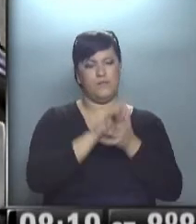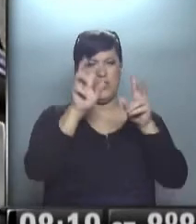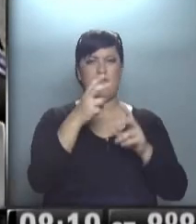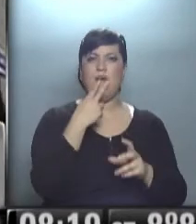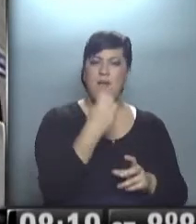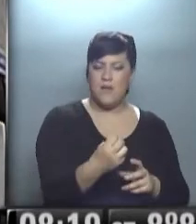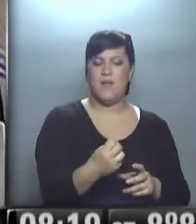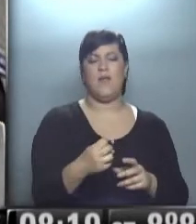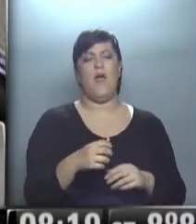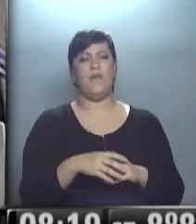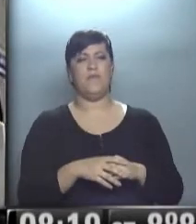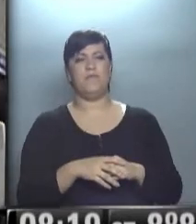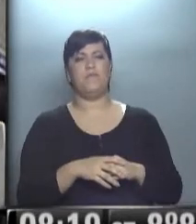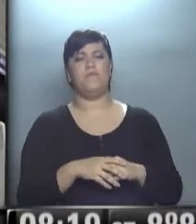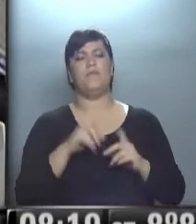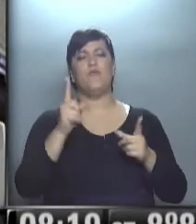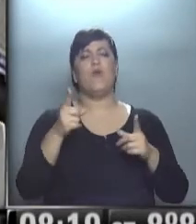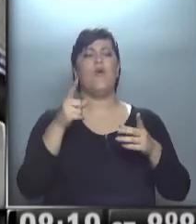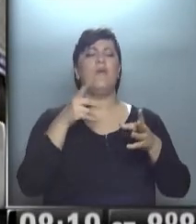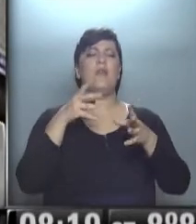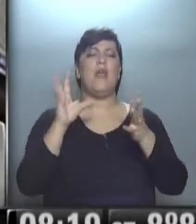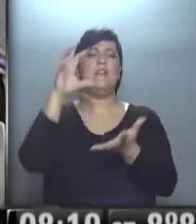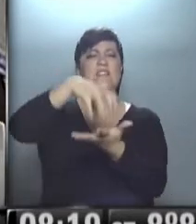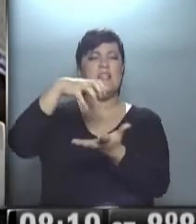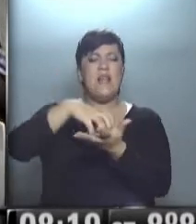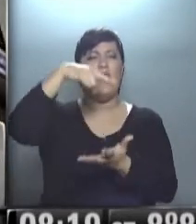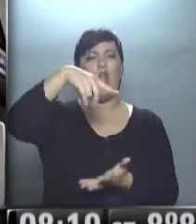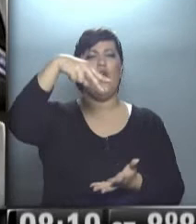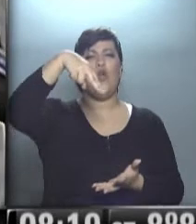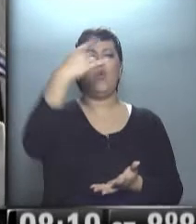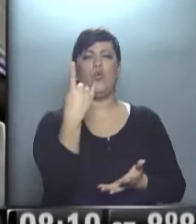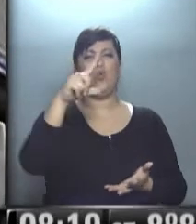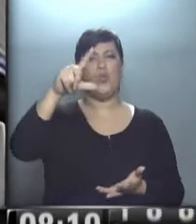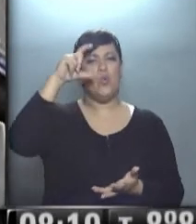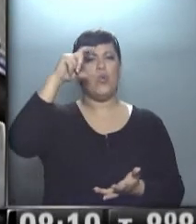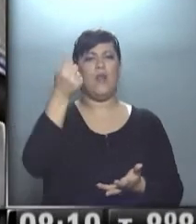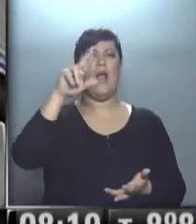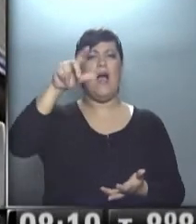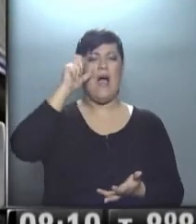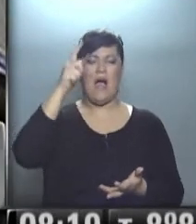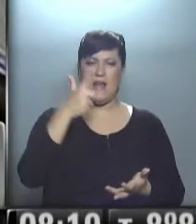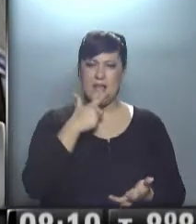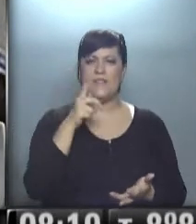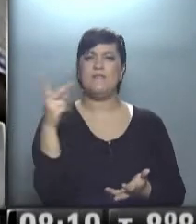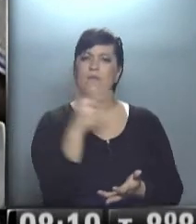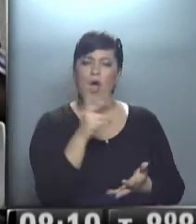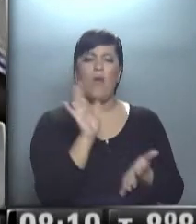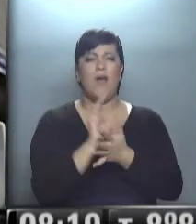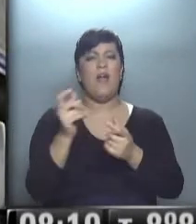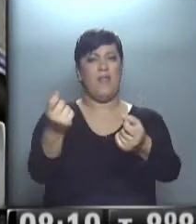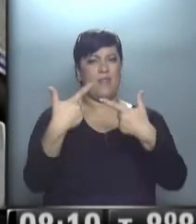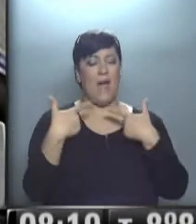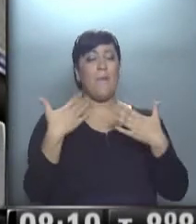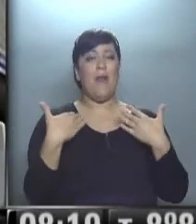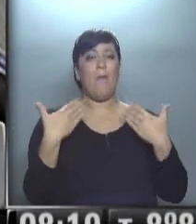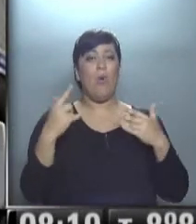con centrales nucleares para la producción de energía nuclear no solamente permitirá el autoabastecimiento energético